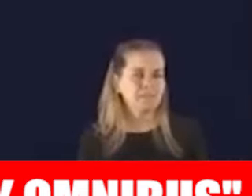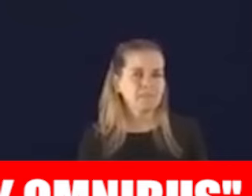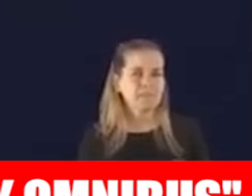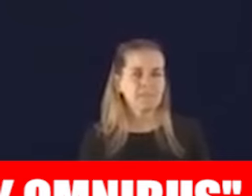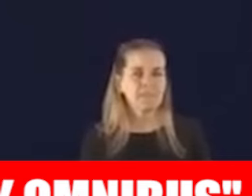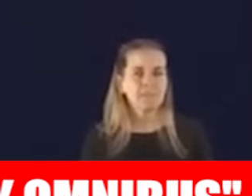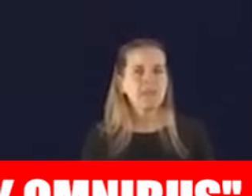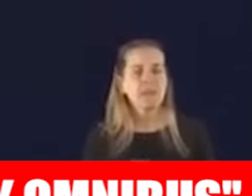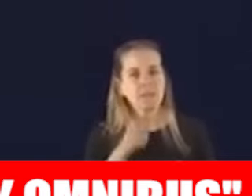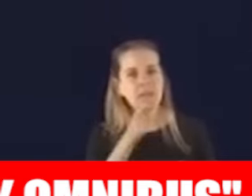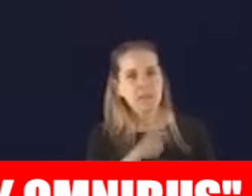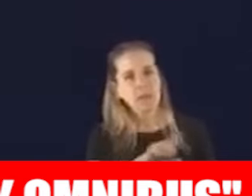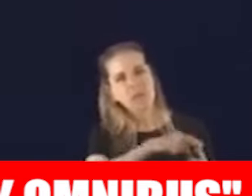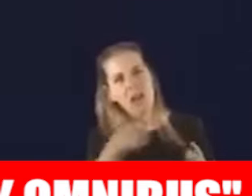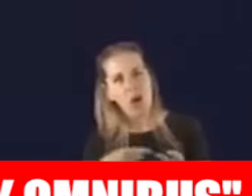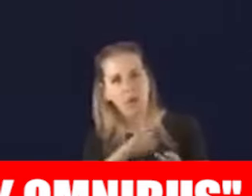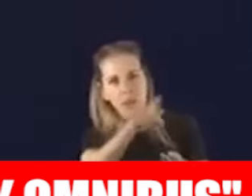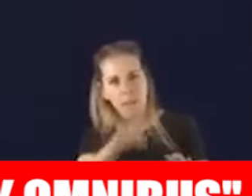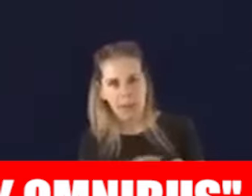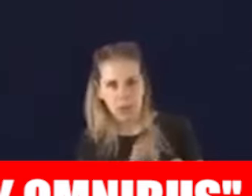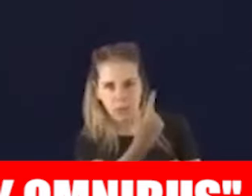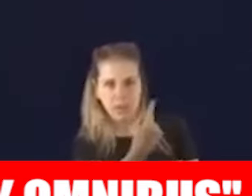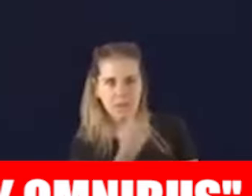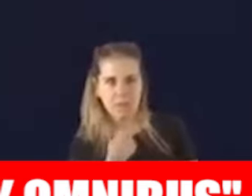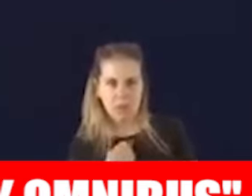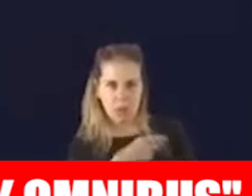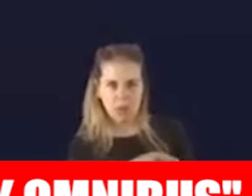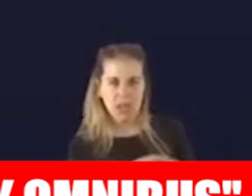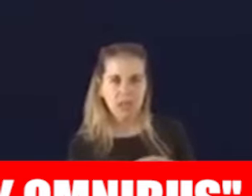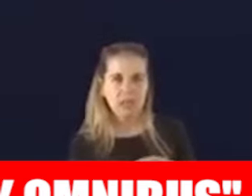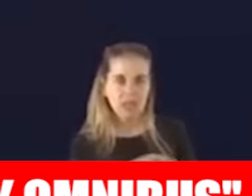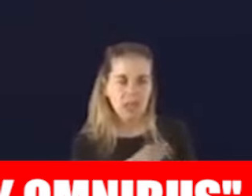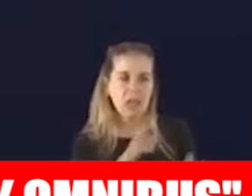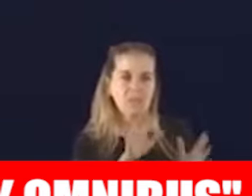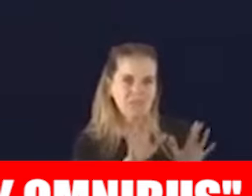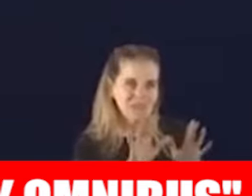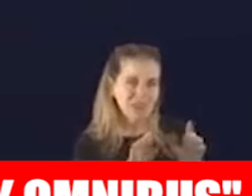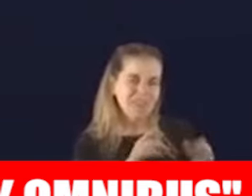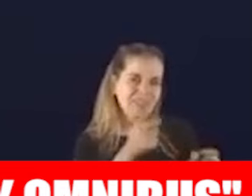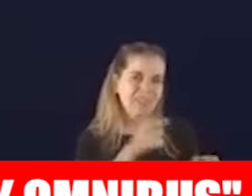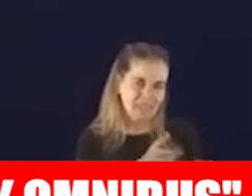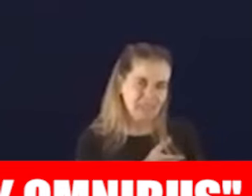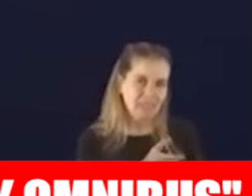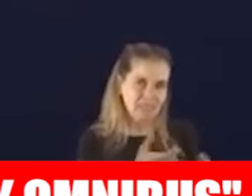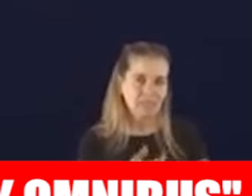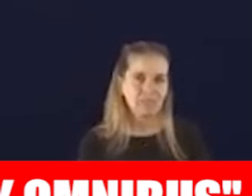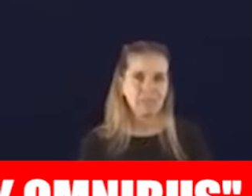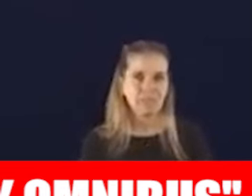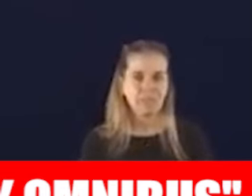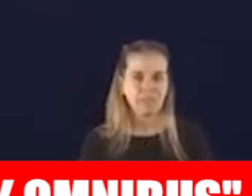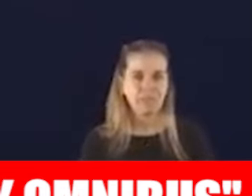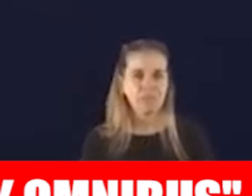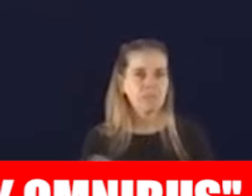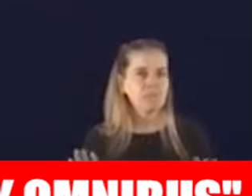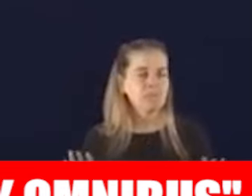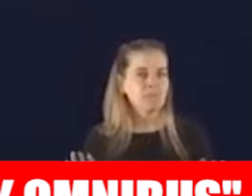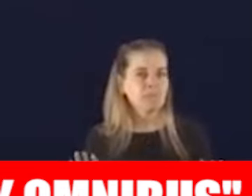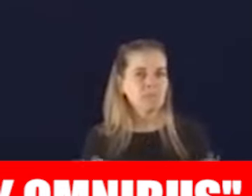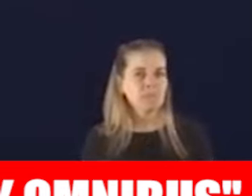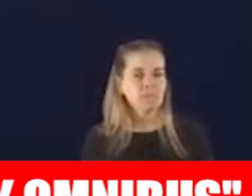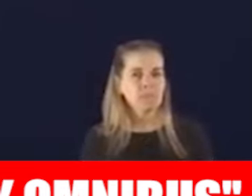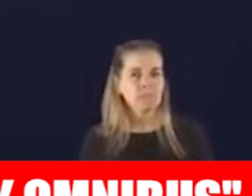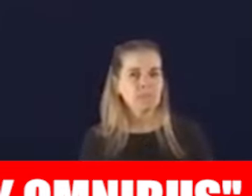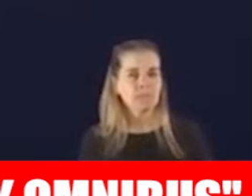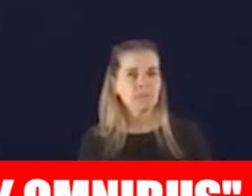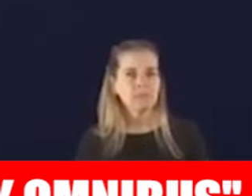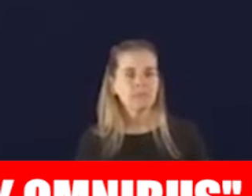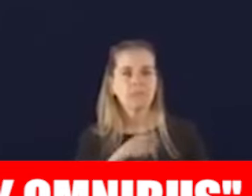te contesto la la primer pregunta también para no dejarte sin respuesta no sea que digamos no